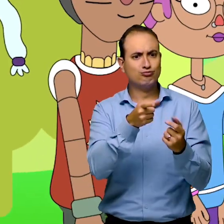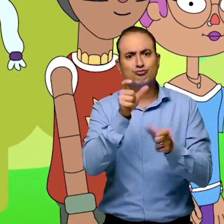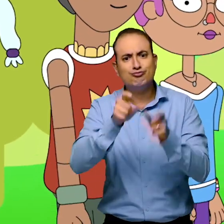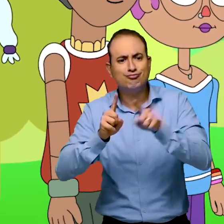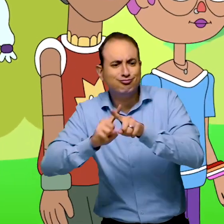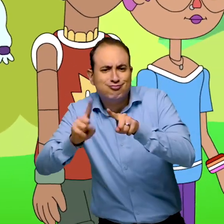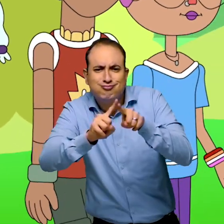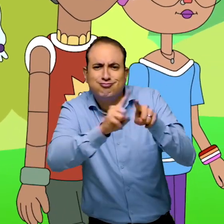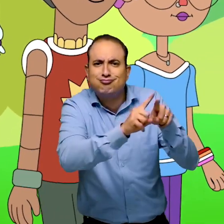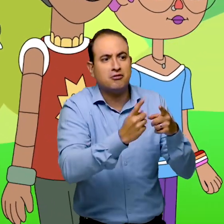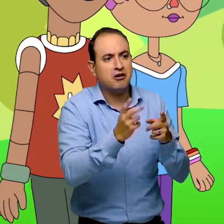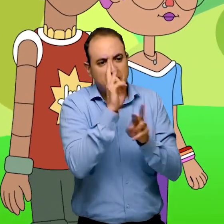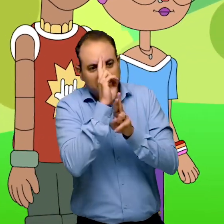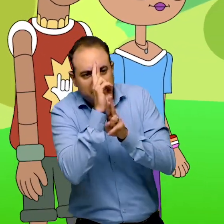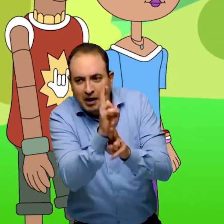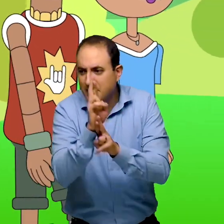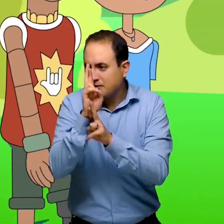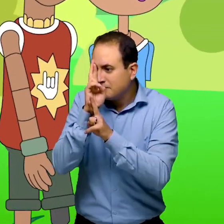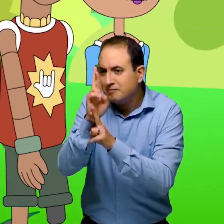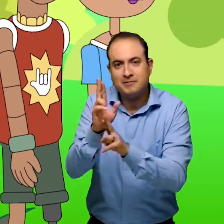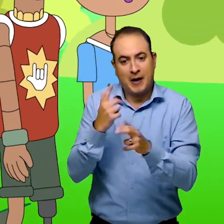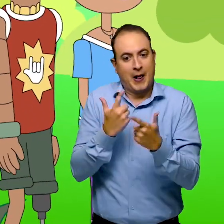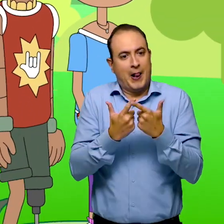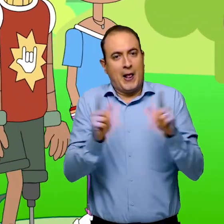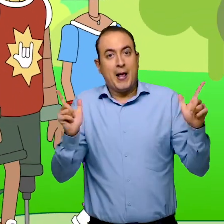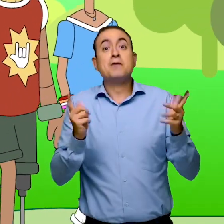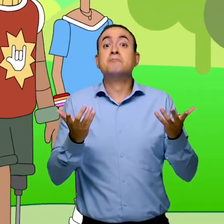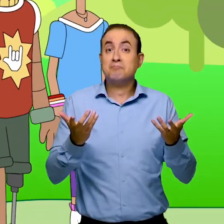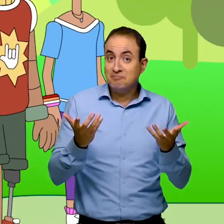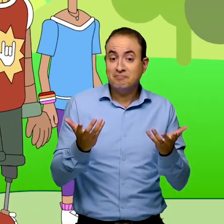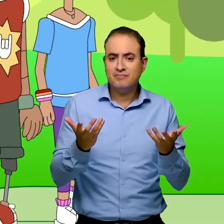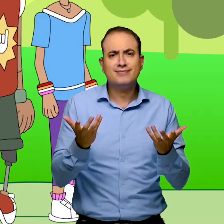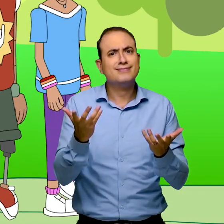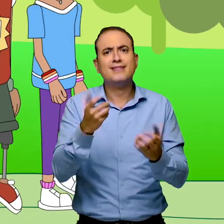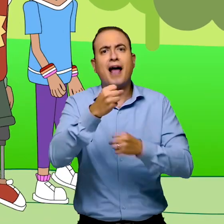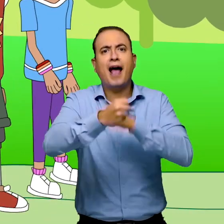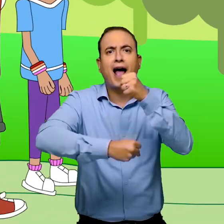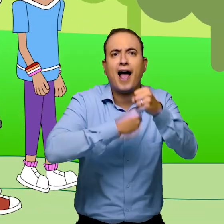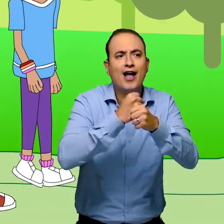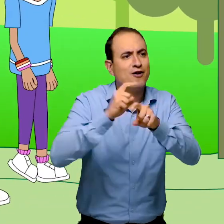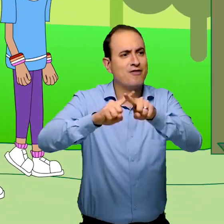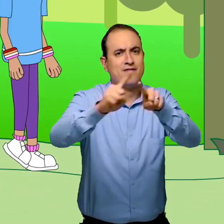En nuestro grupo hay mucha diversidad, respeto y libertad.